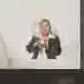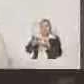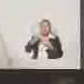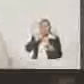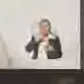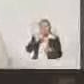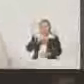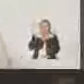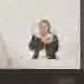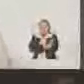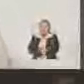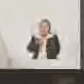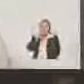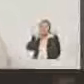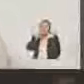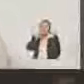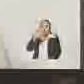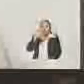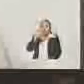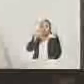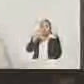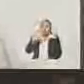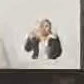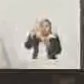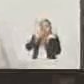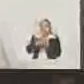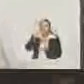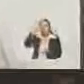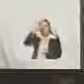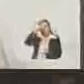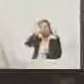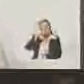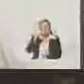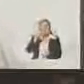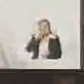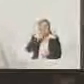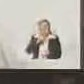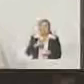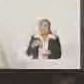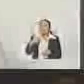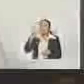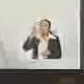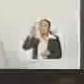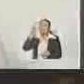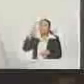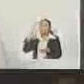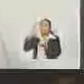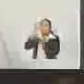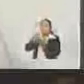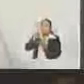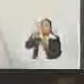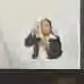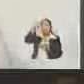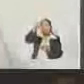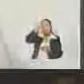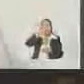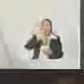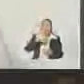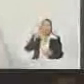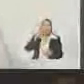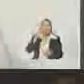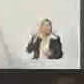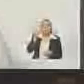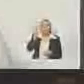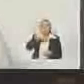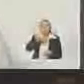mis pláticas con los vecinos me he encontrado con personas que han tardado más de 2 años y jamás tuvieron una cita. También quisiera poner